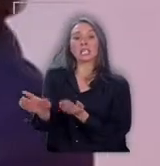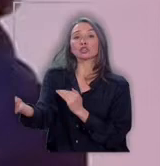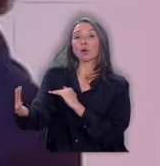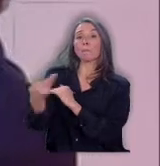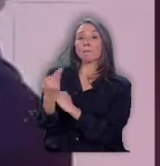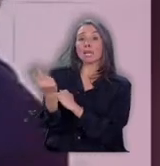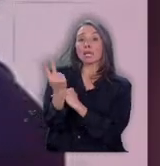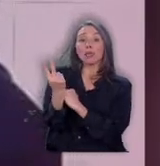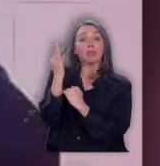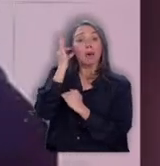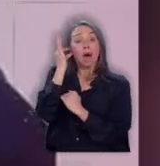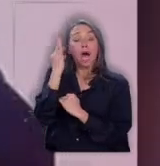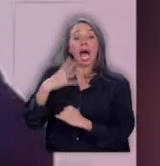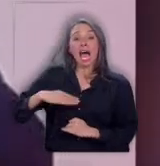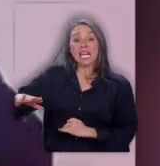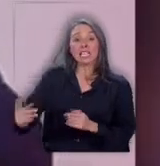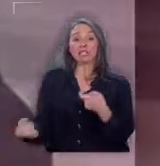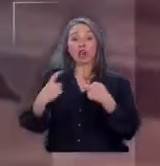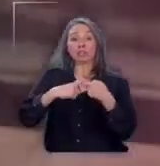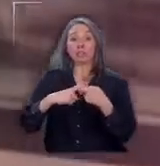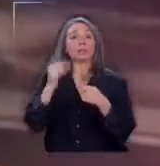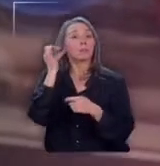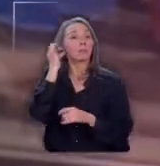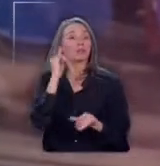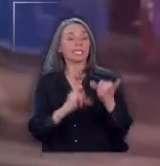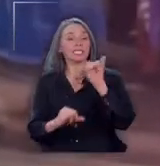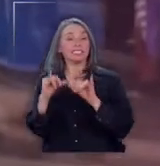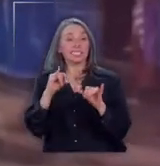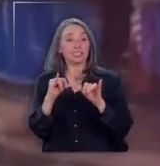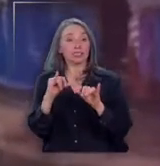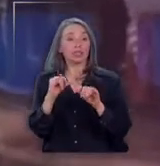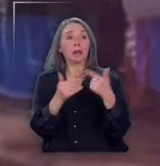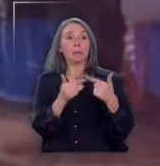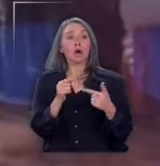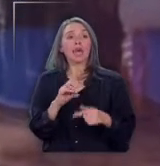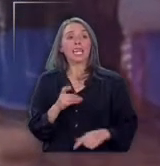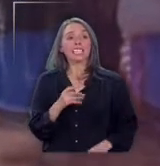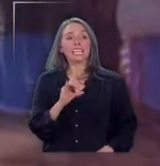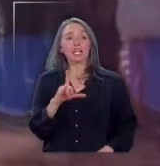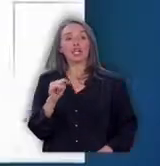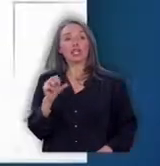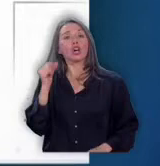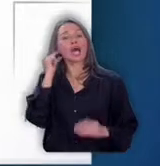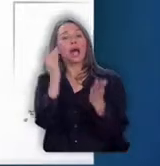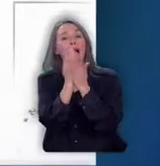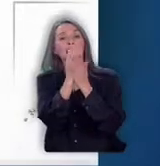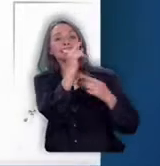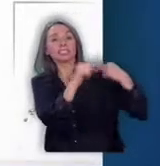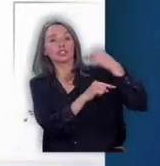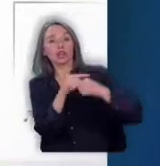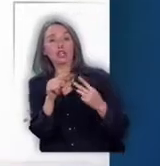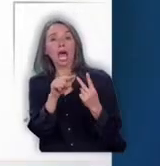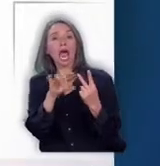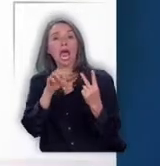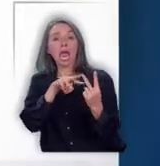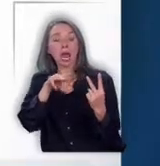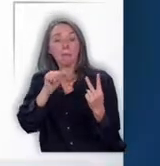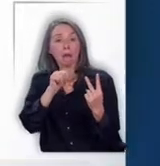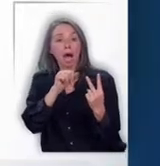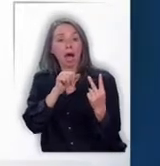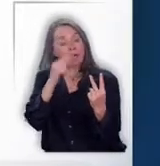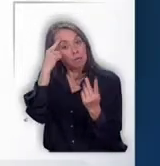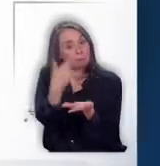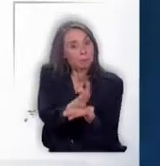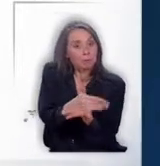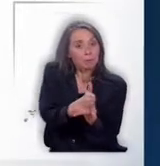solicitud de inscripción la cientista política Gigliola dian marino y la historiadora Ema de Ramón decidieron elaborar